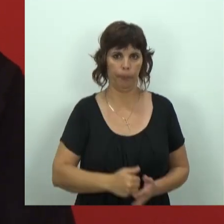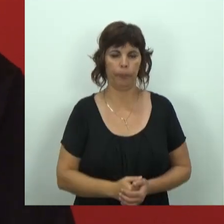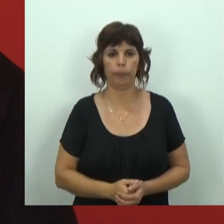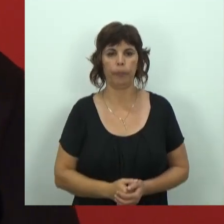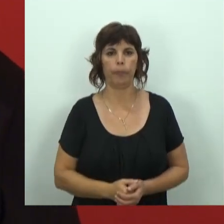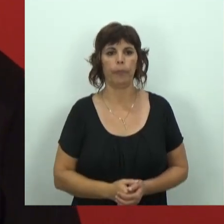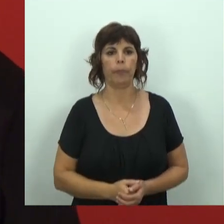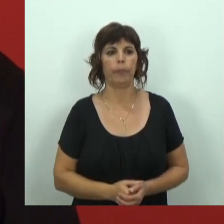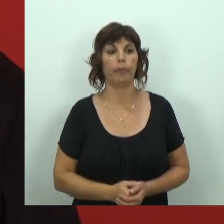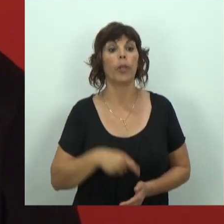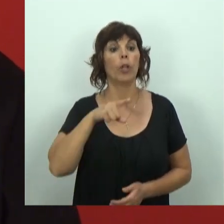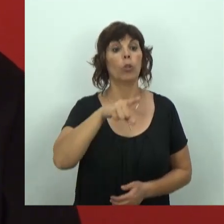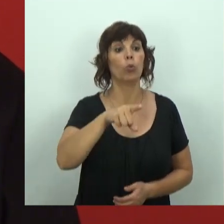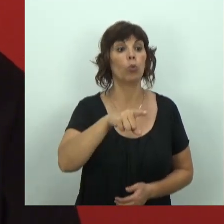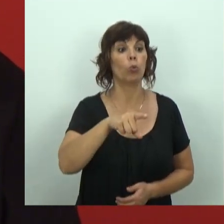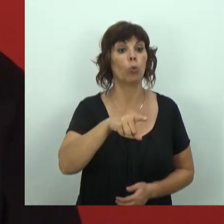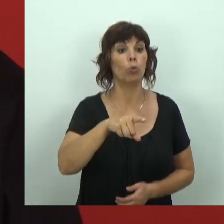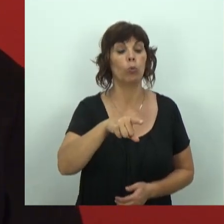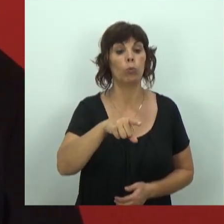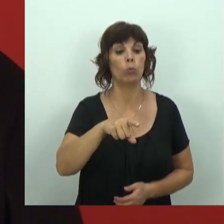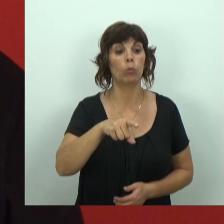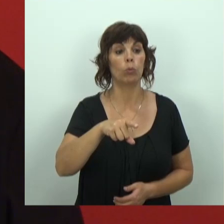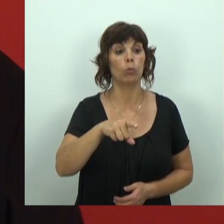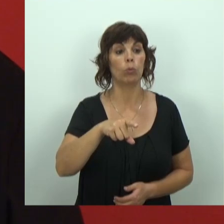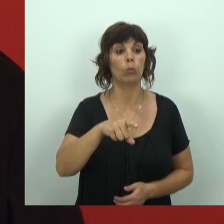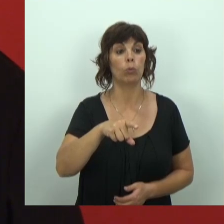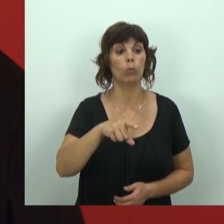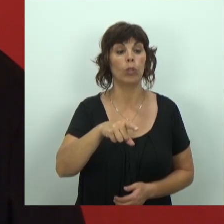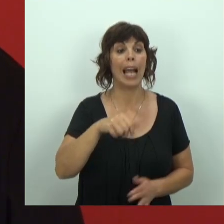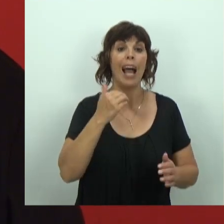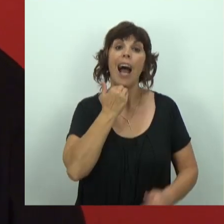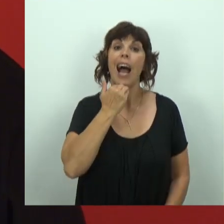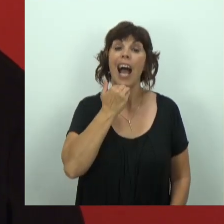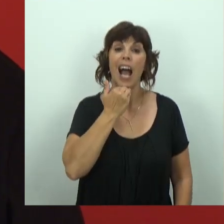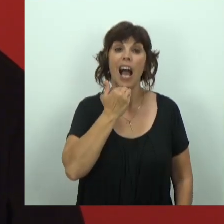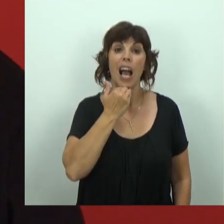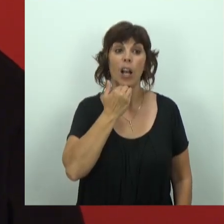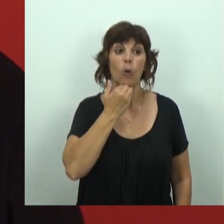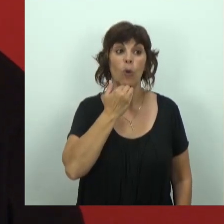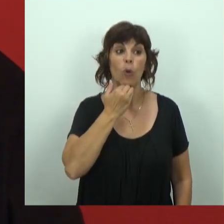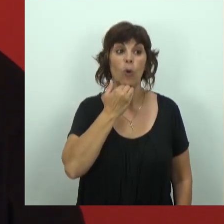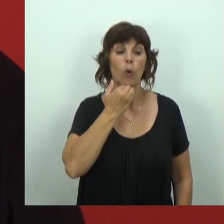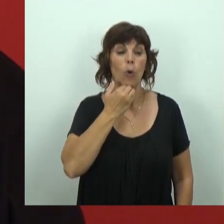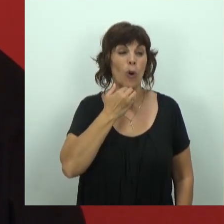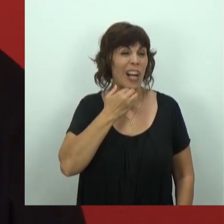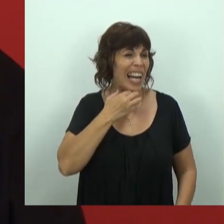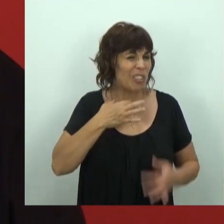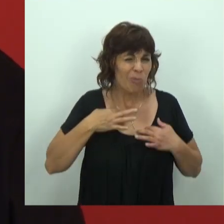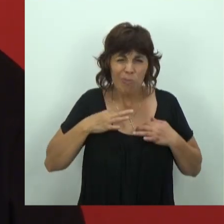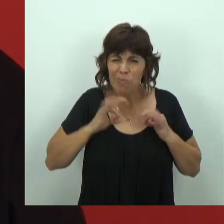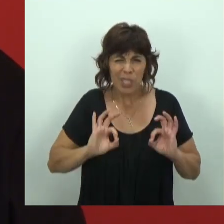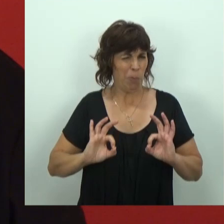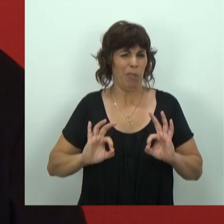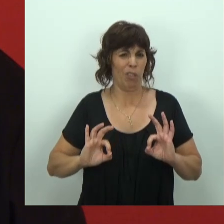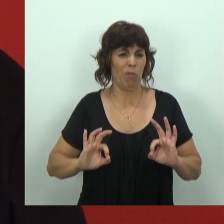tienes que orar específicamente. Pídele a Dios el Padre justo el trabajo que tú quieres. Y